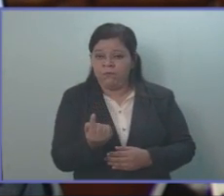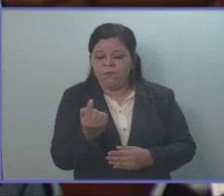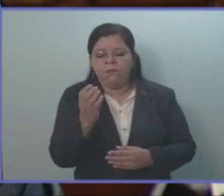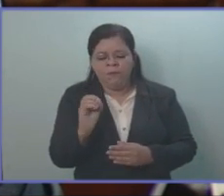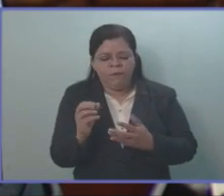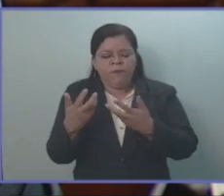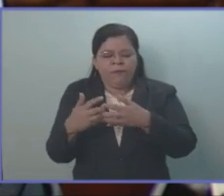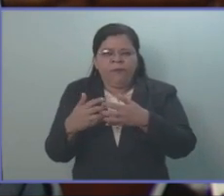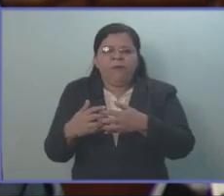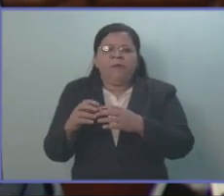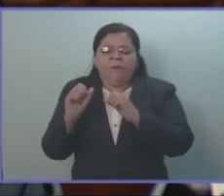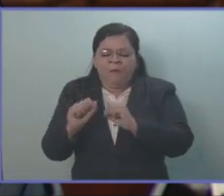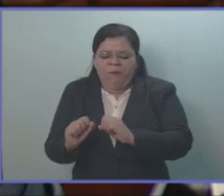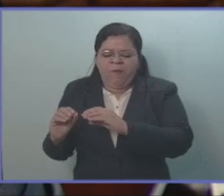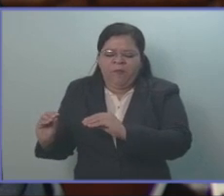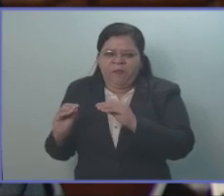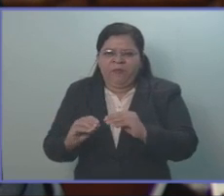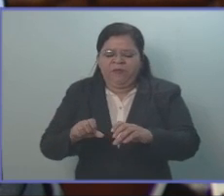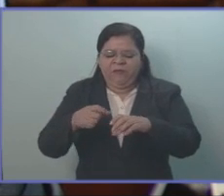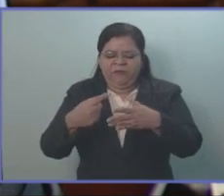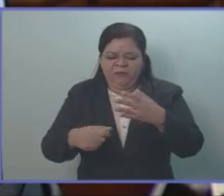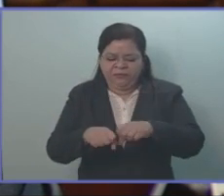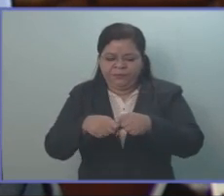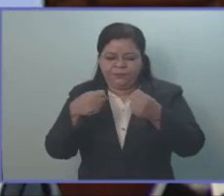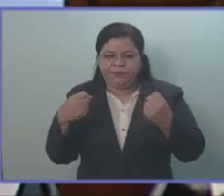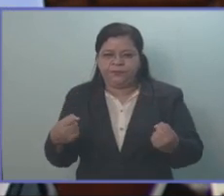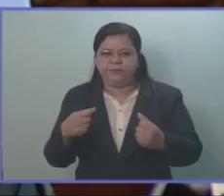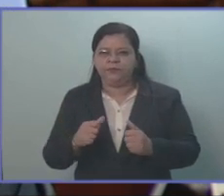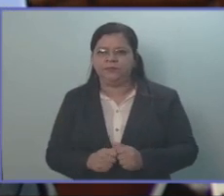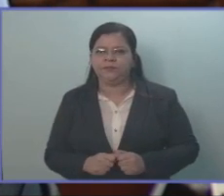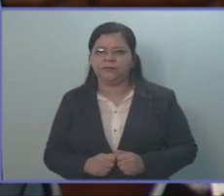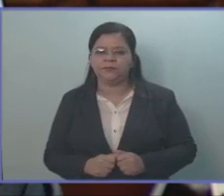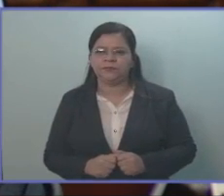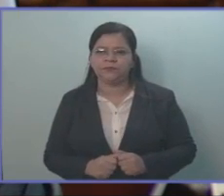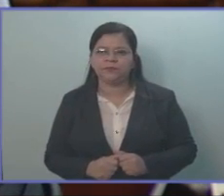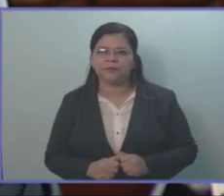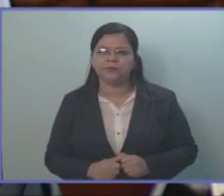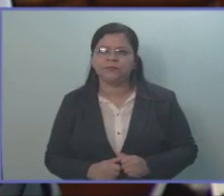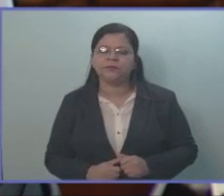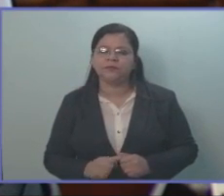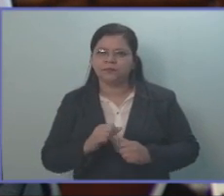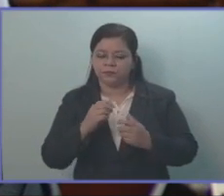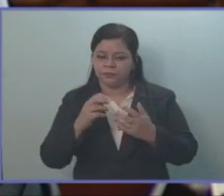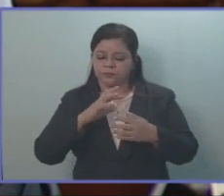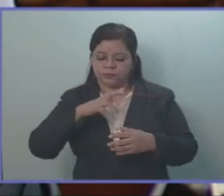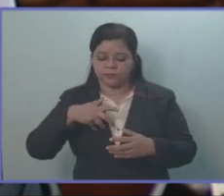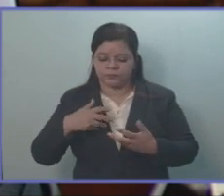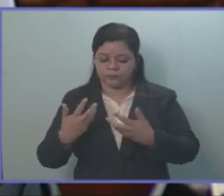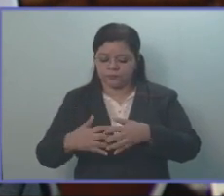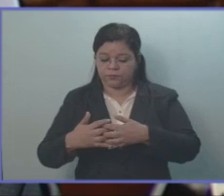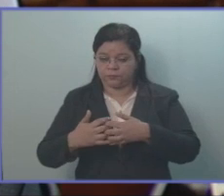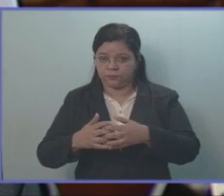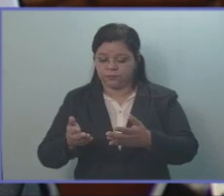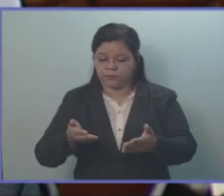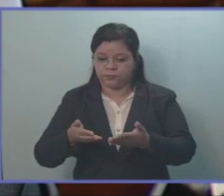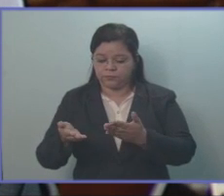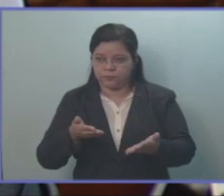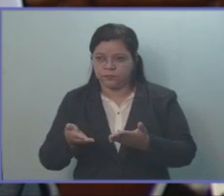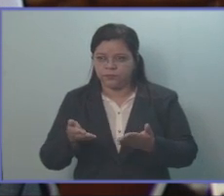o jurídica en infracción a la presente ley. Los operadores de redes comerciales